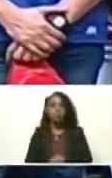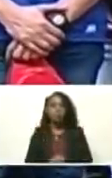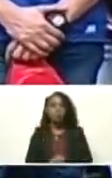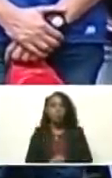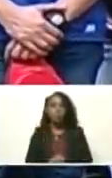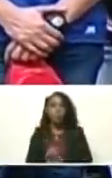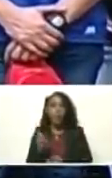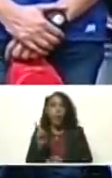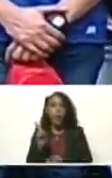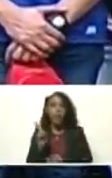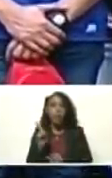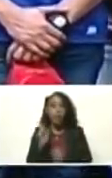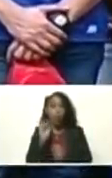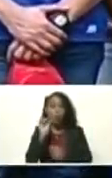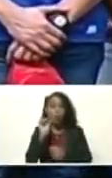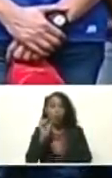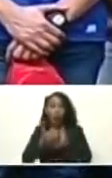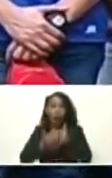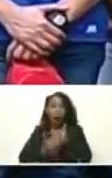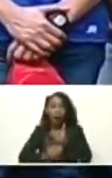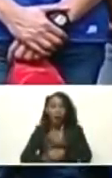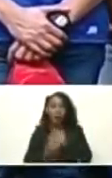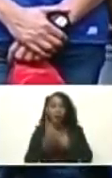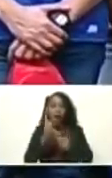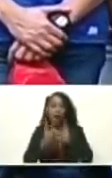Apenas se estaba avanzando en algunas leyes,